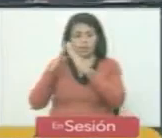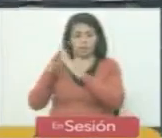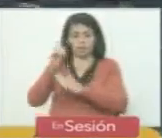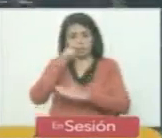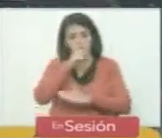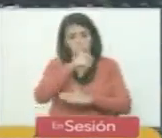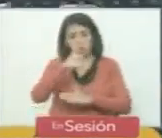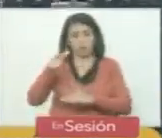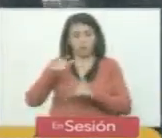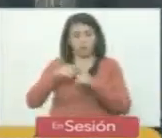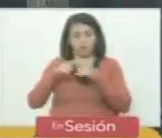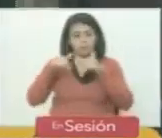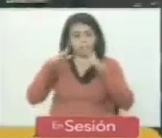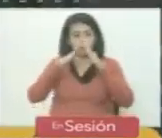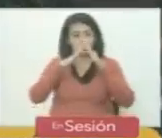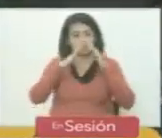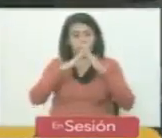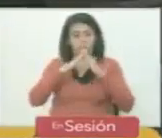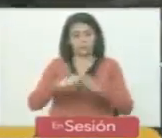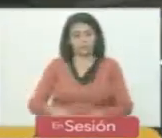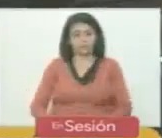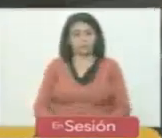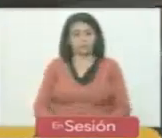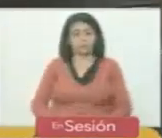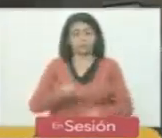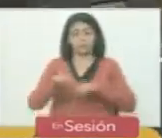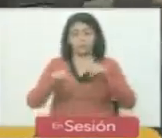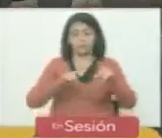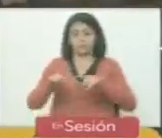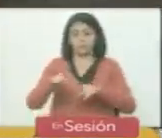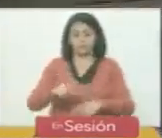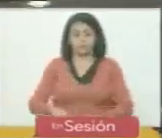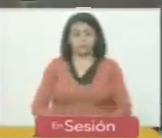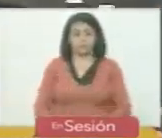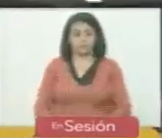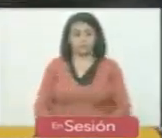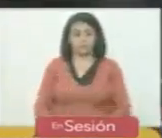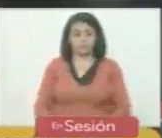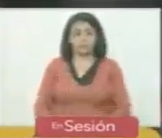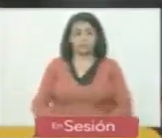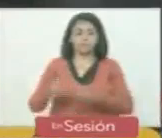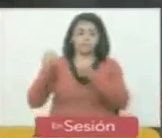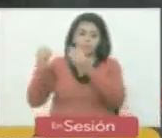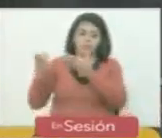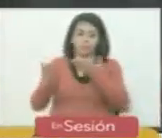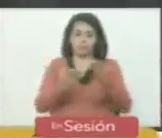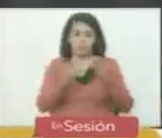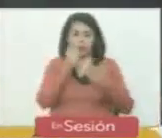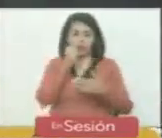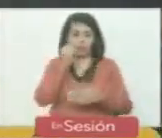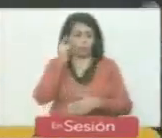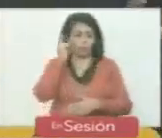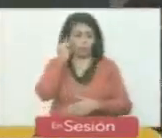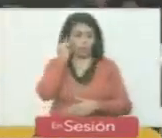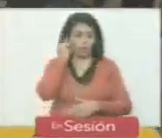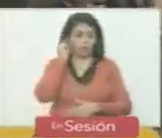pueblo, la casa del legislador. Bienvenidos, hombres y